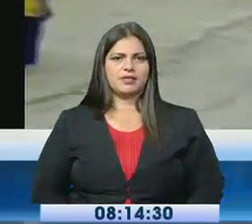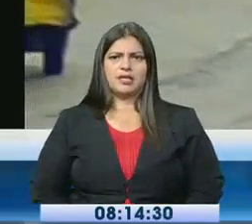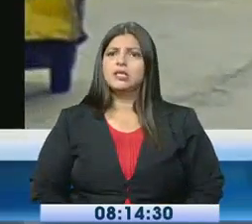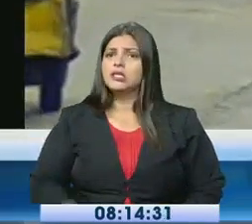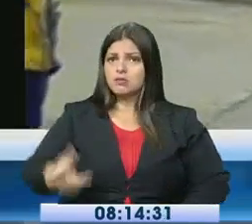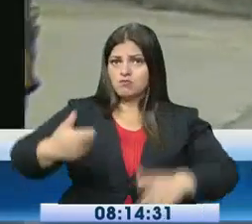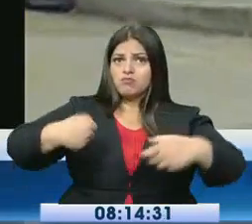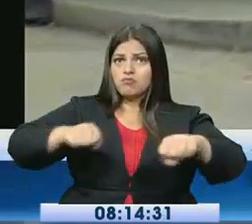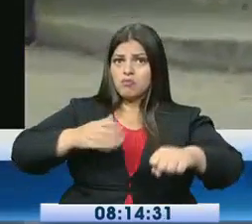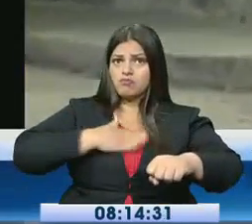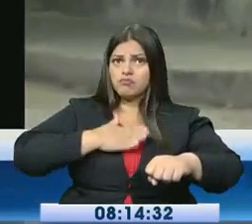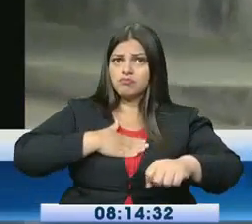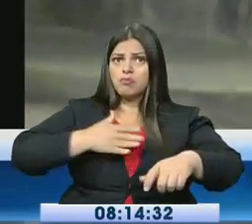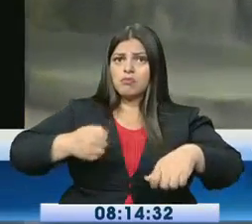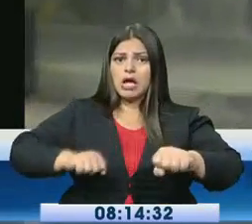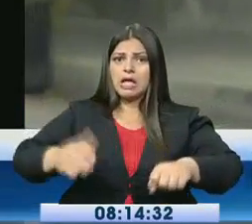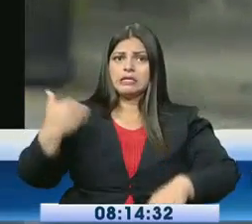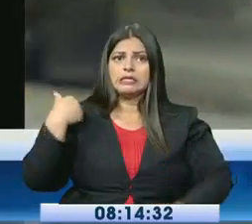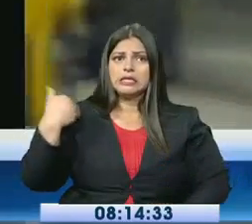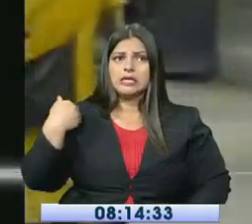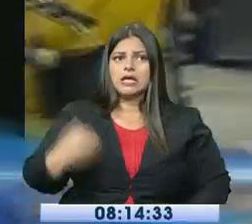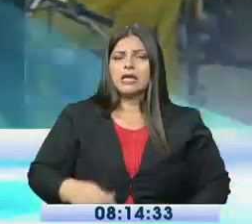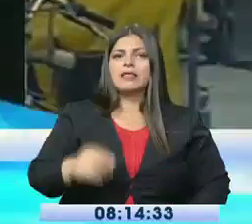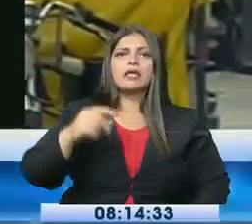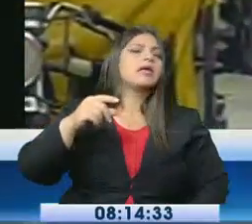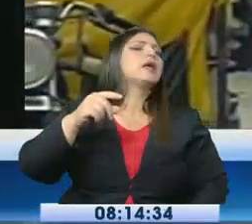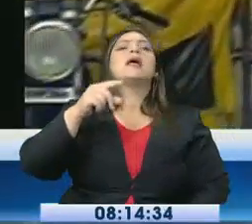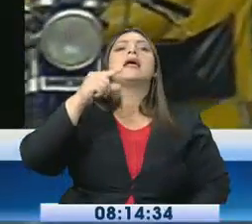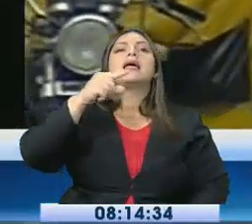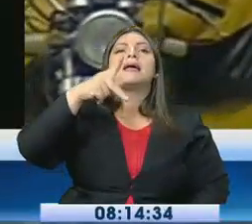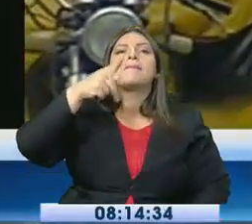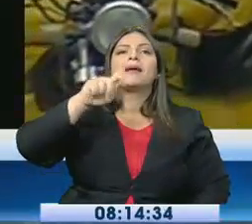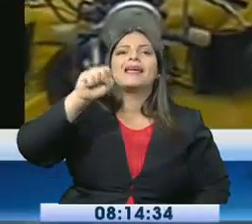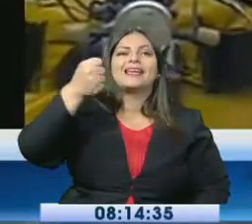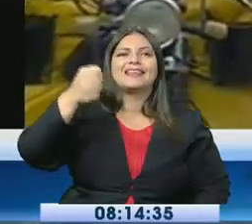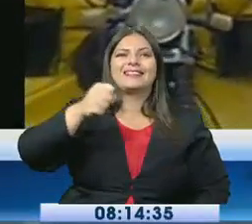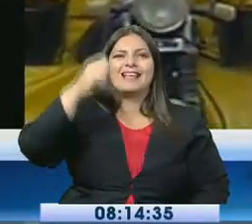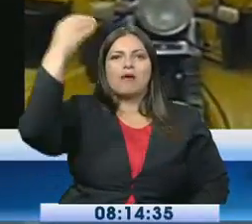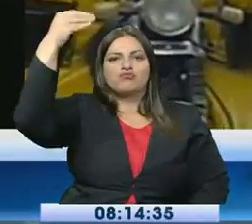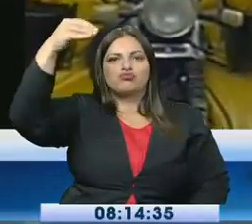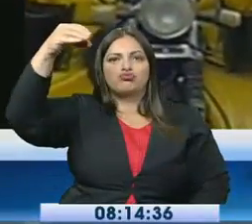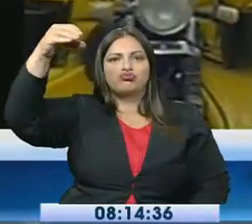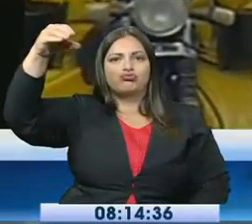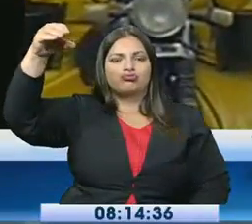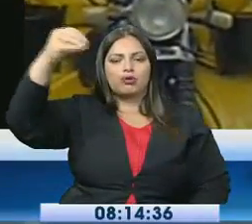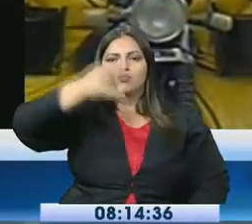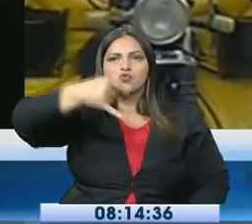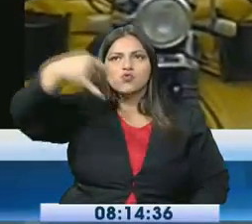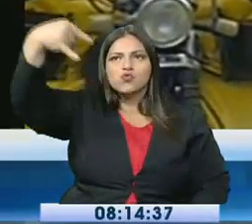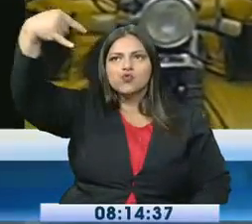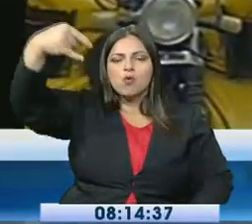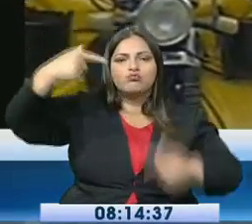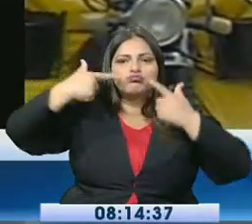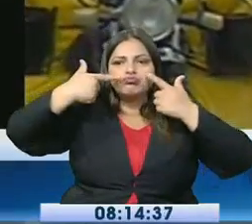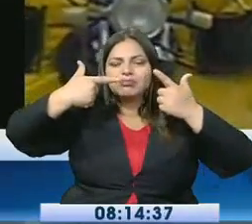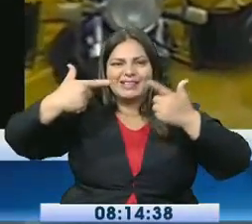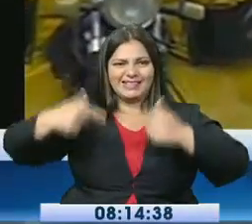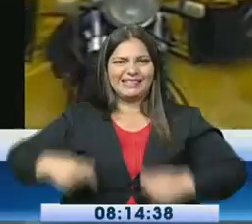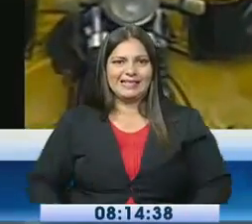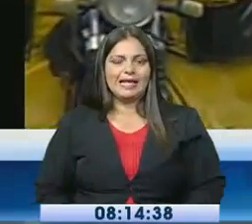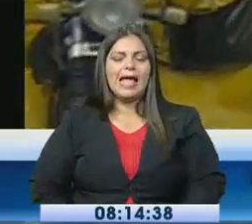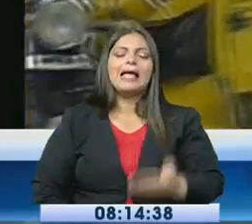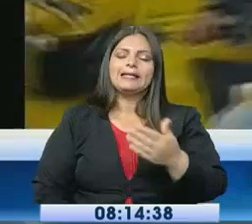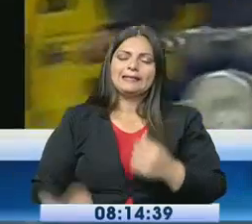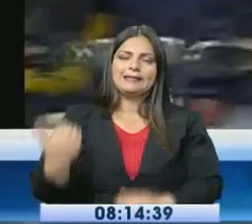en nuestras unidades. Ya tenemos en este mes, ya gracias a Dios, ya viene el embarque, vienen las nuevas unidades, las homologadas, pero